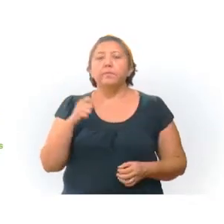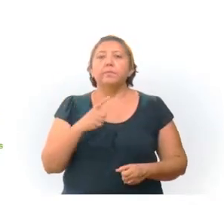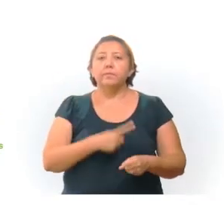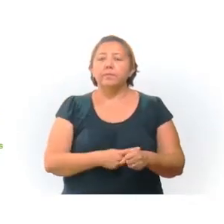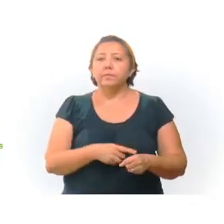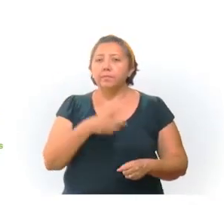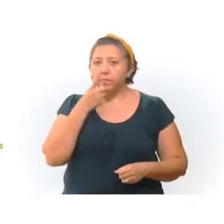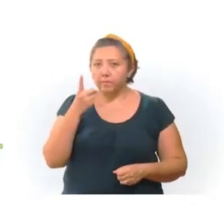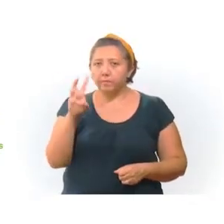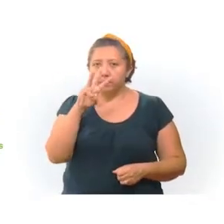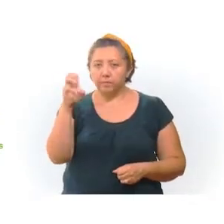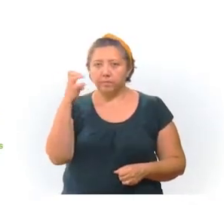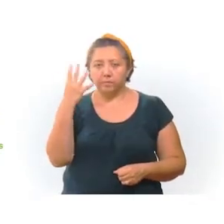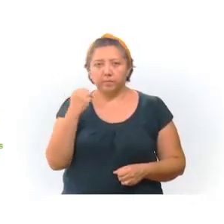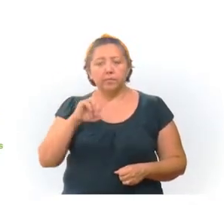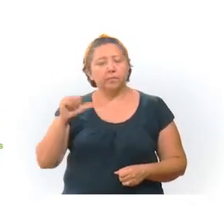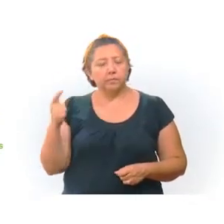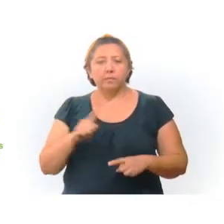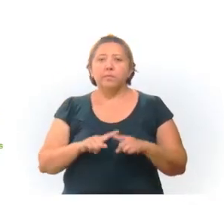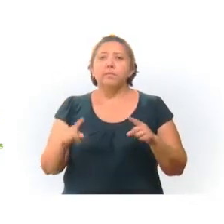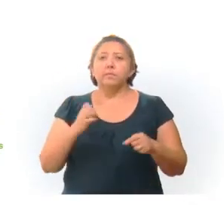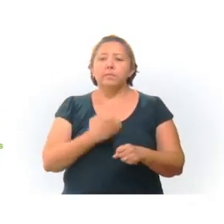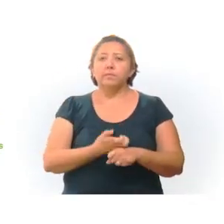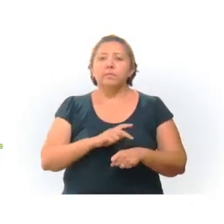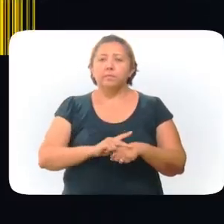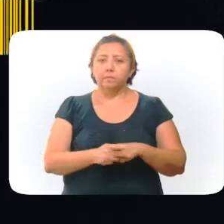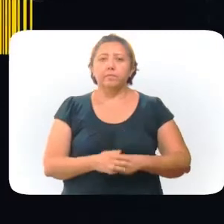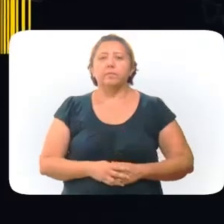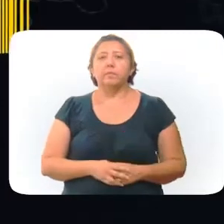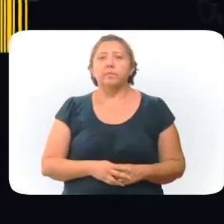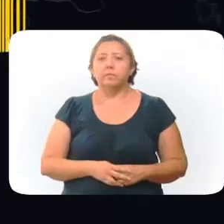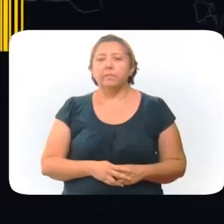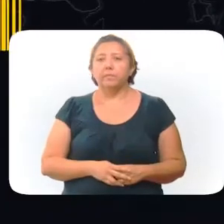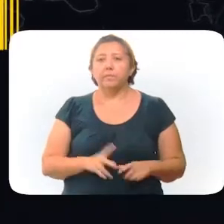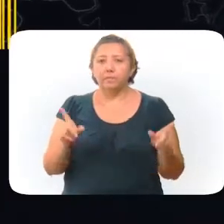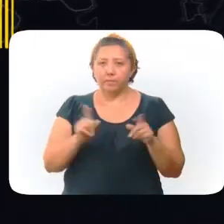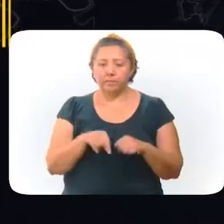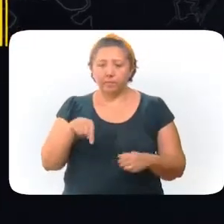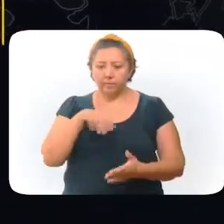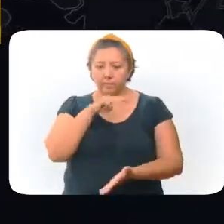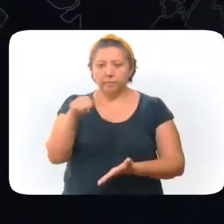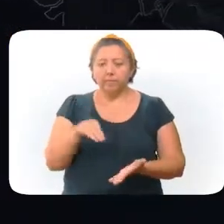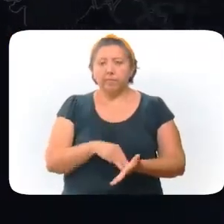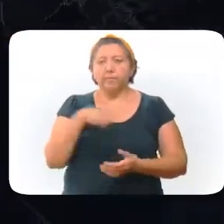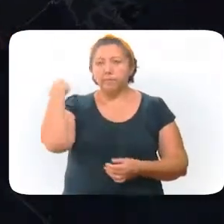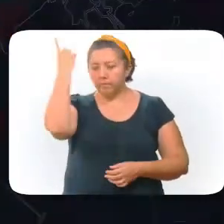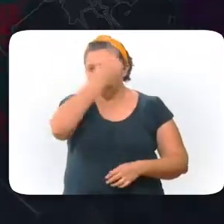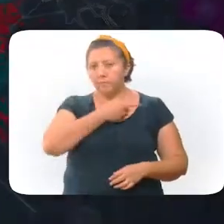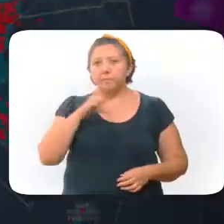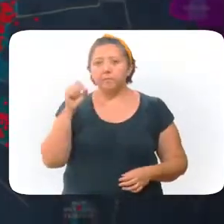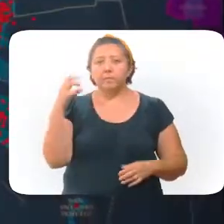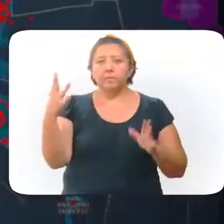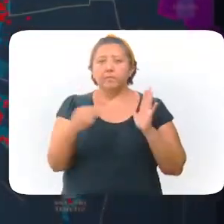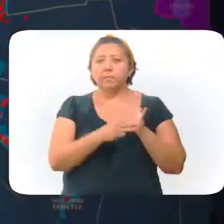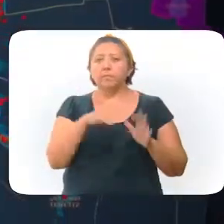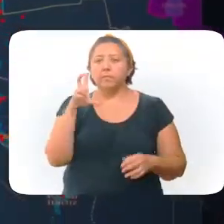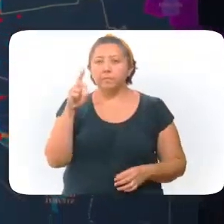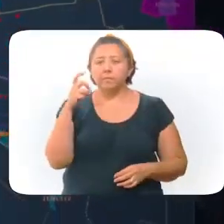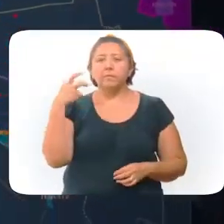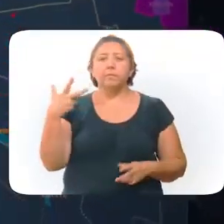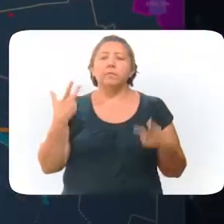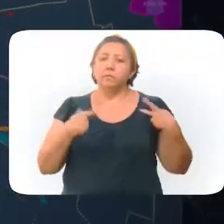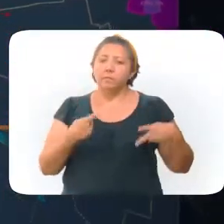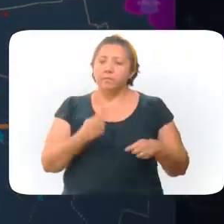positivos, 309 son de otro país u otro estado. Específicamente en Mérida se han diagnosticado 23.038